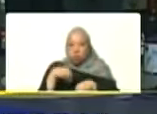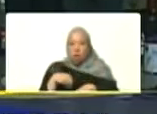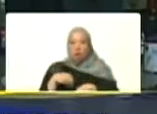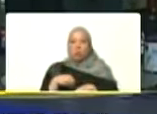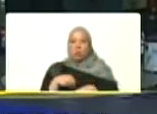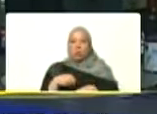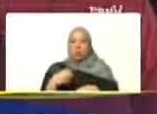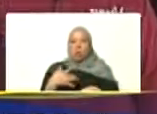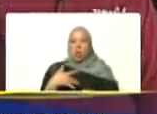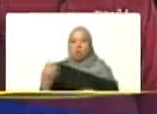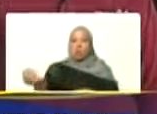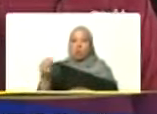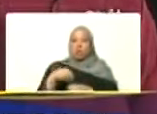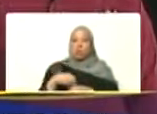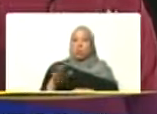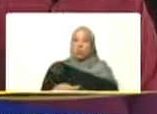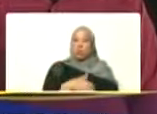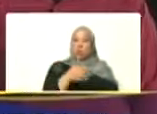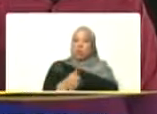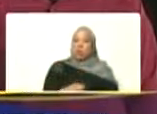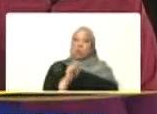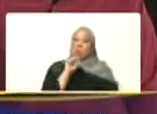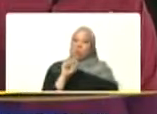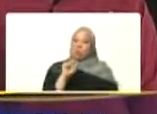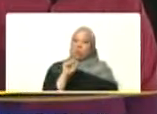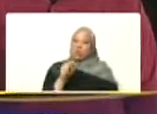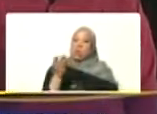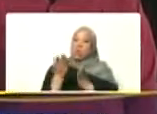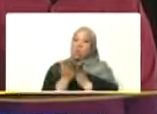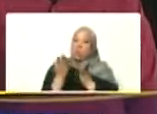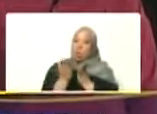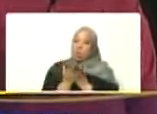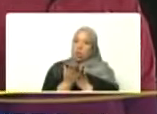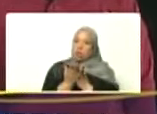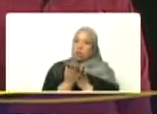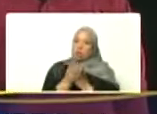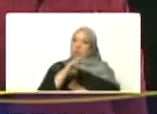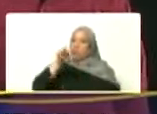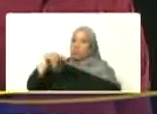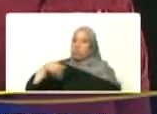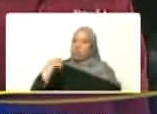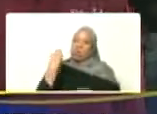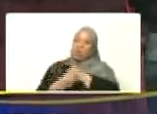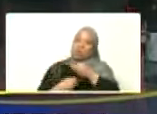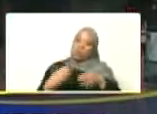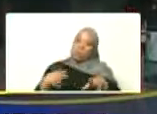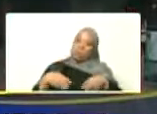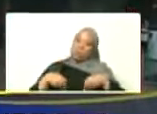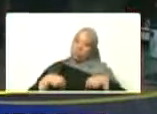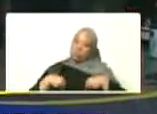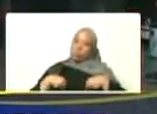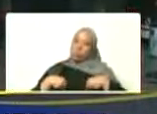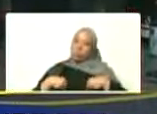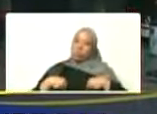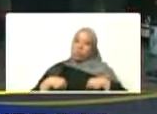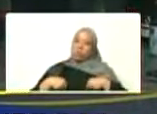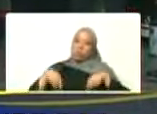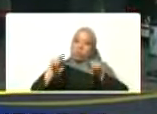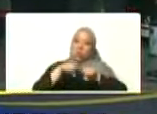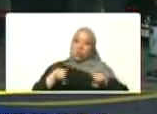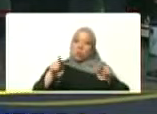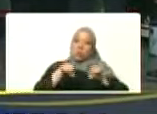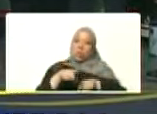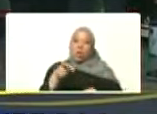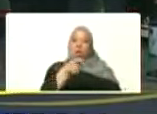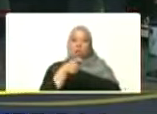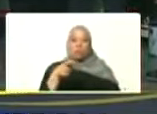una intervención fundamental del punto y círculo de esta escuela. Y de acá, pues, nosotros hemos asumido también el despliegue del Escuadrón Cazahueco,